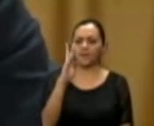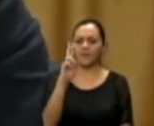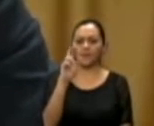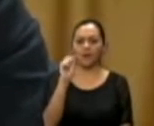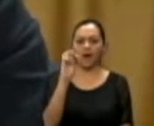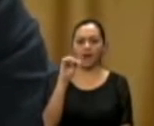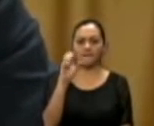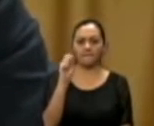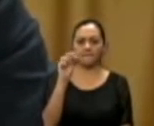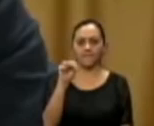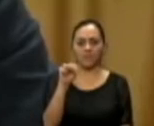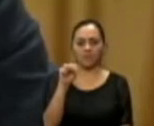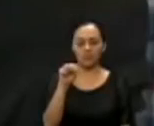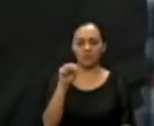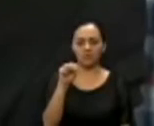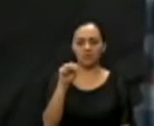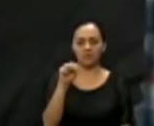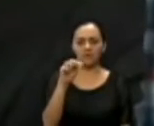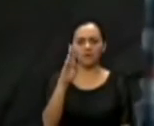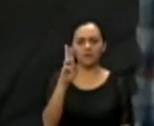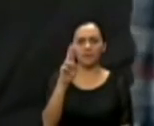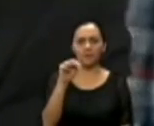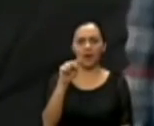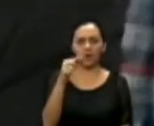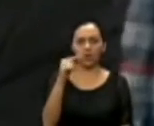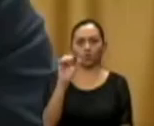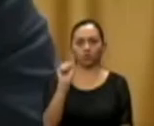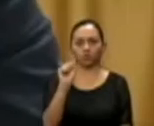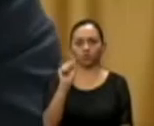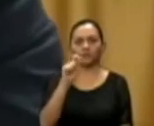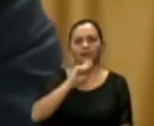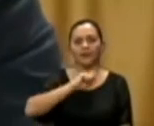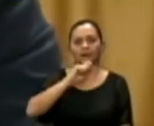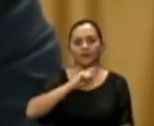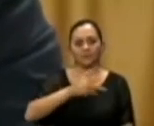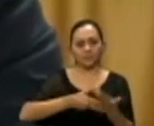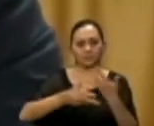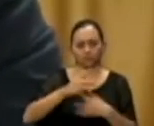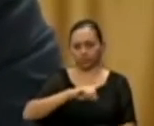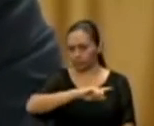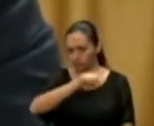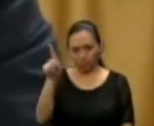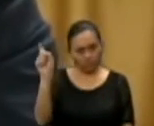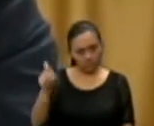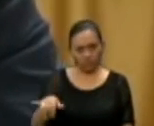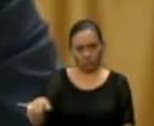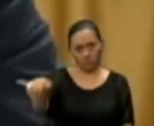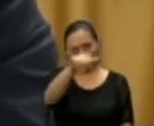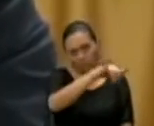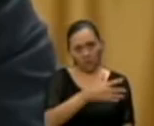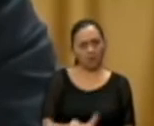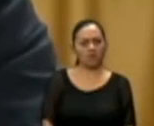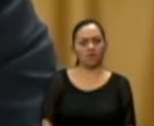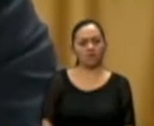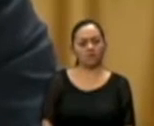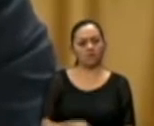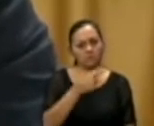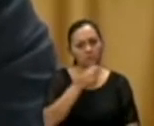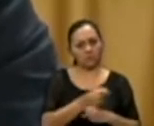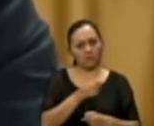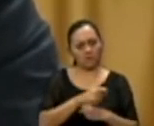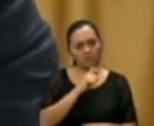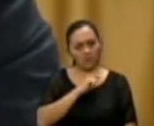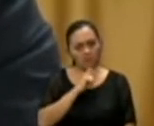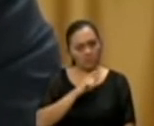rango de brangus verdad para carne pues todos que tengan ese ganado si se dedican a la ganadería de carne